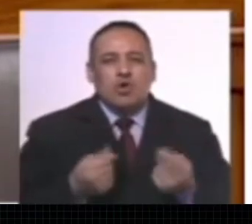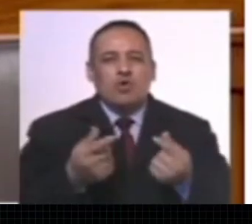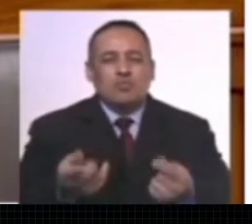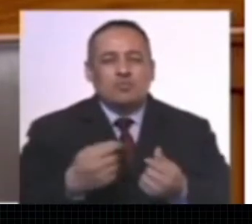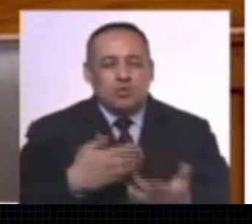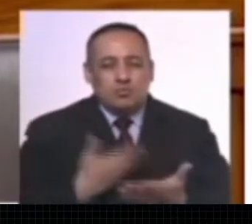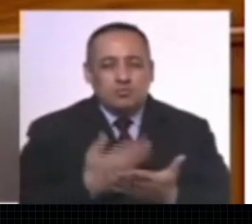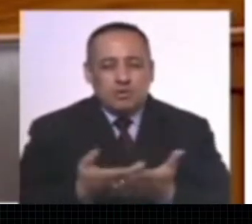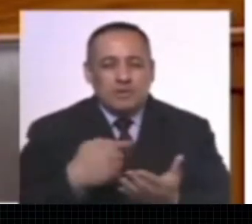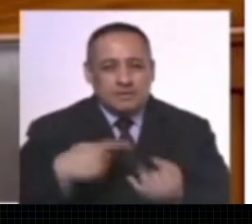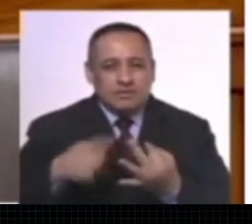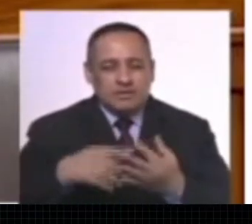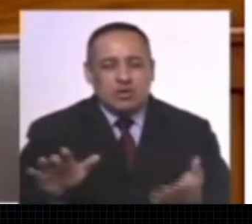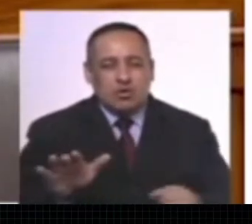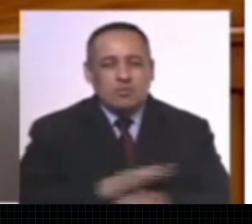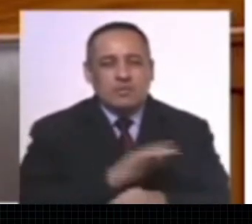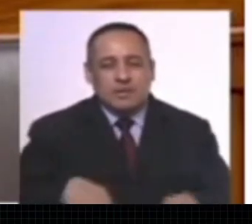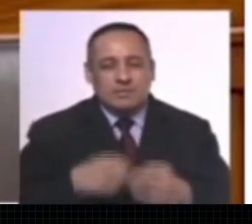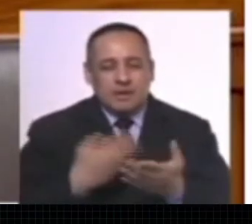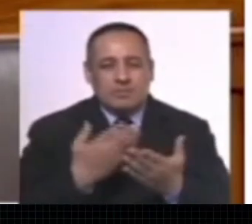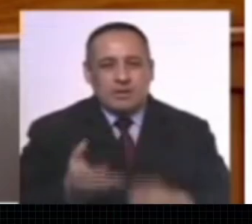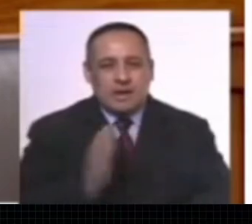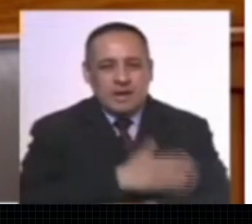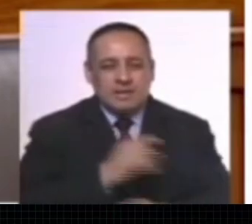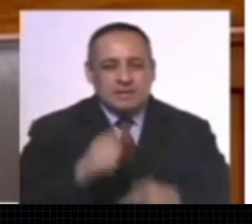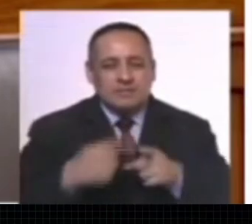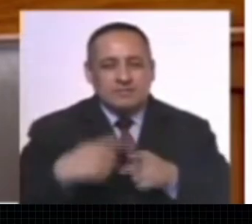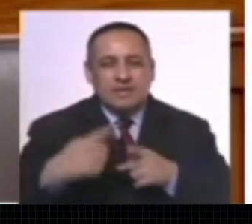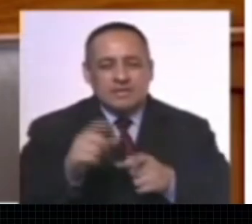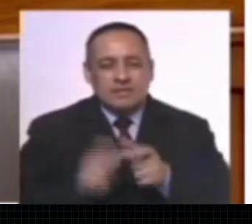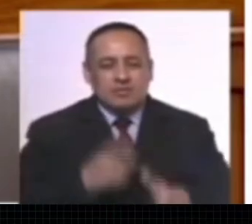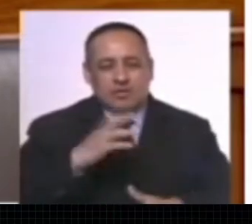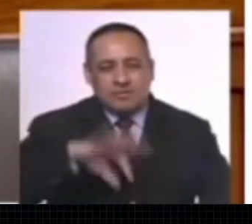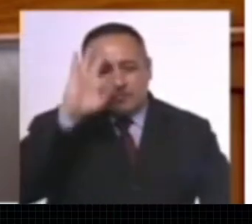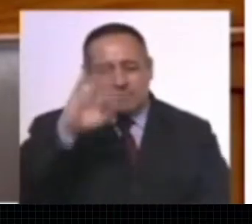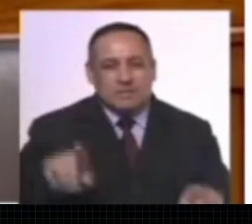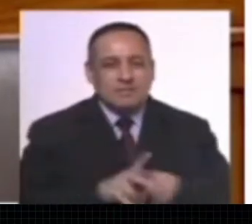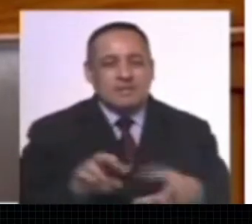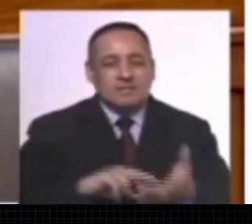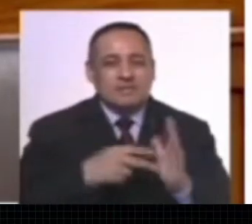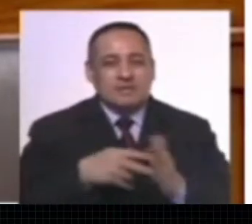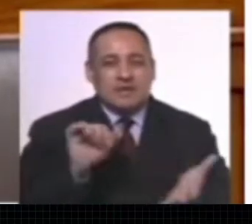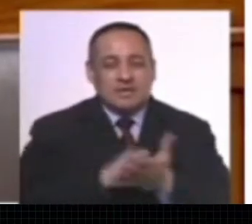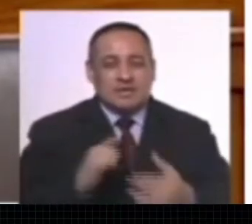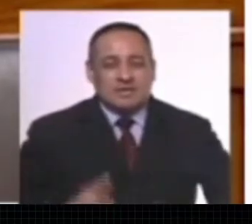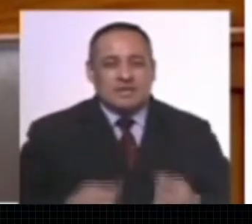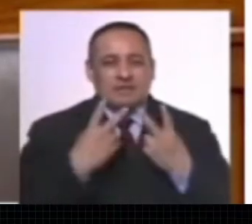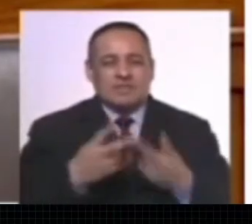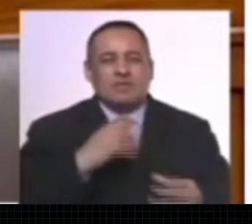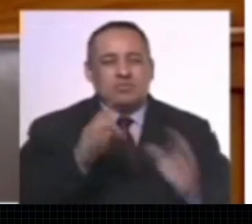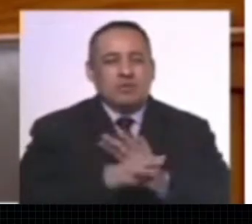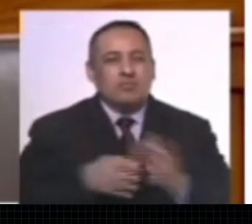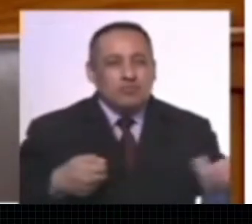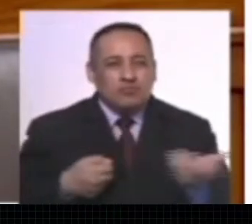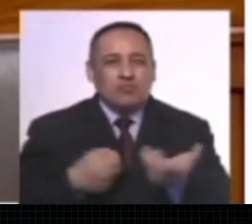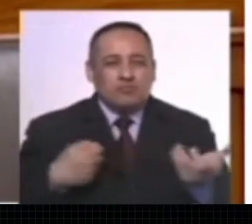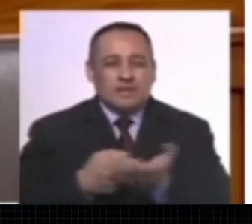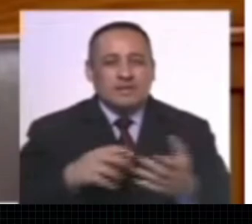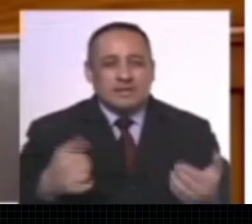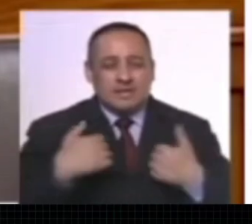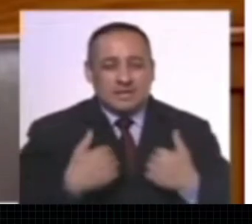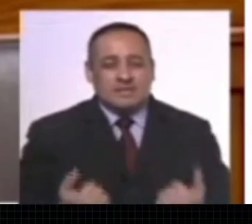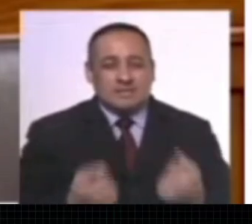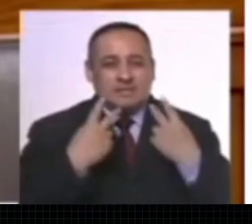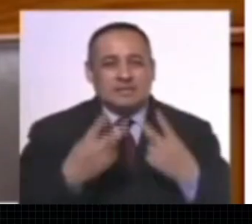pruebas suficientes para detectar a tiempo a los contagiados. ¿Acaso creyó ella que fumigando iba a